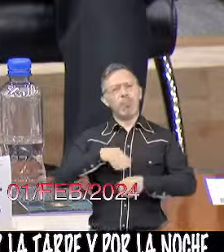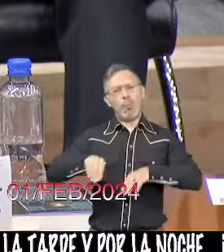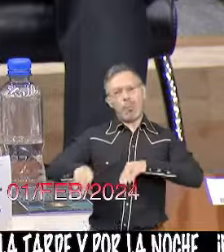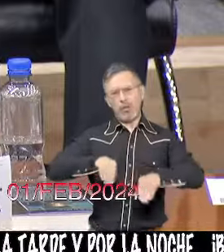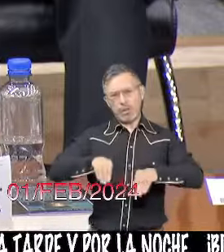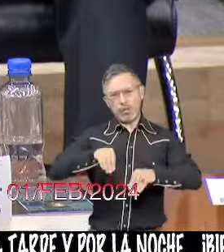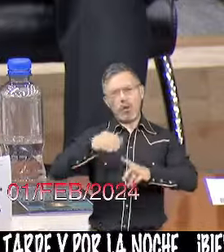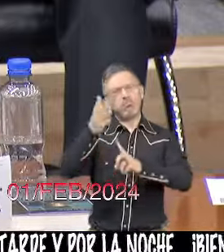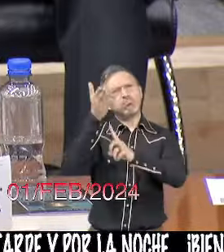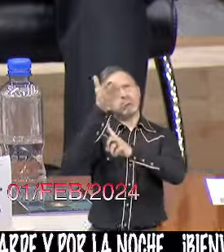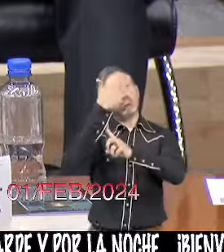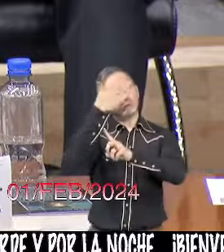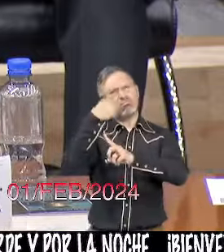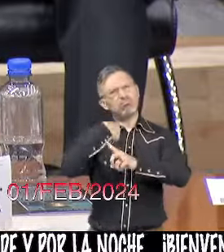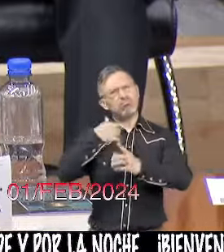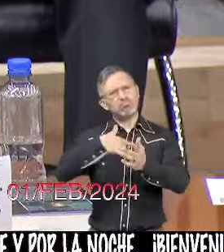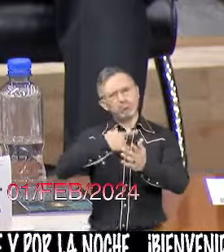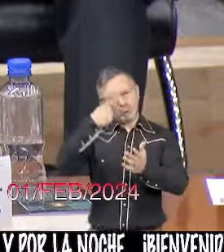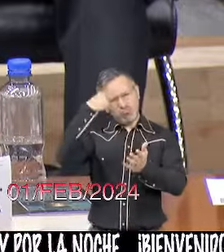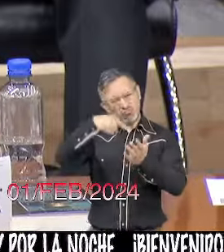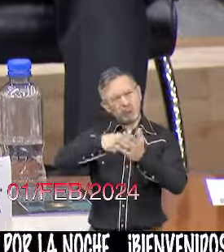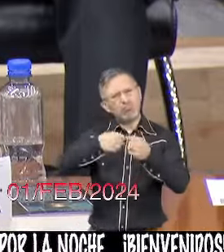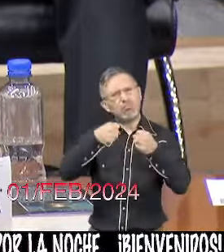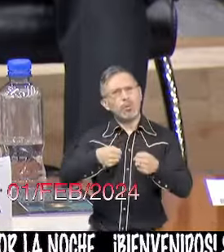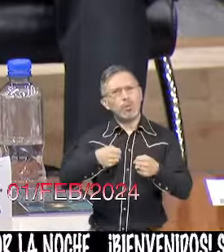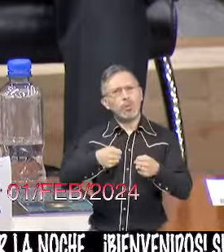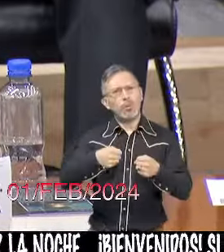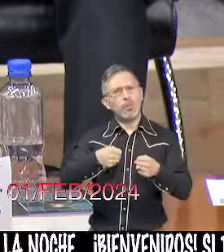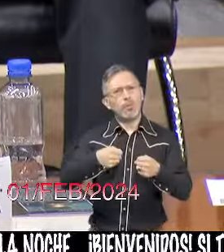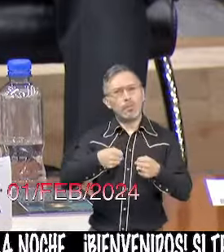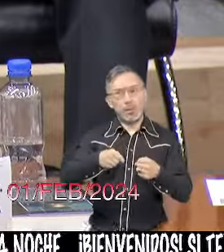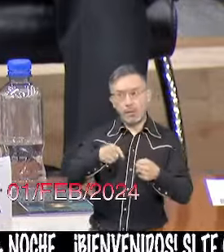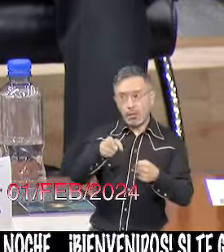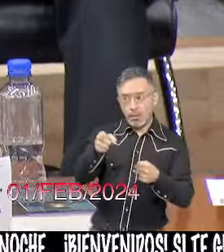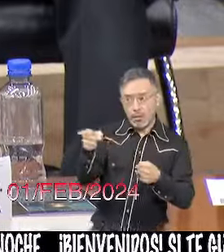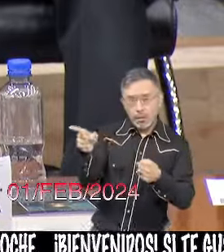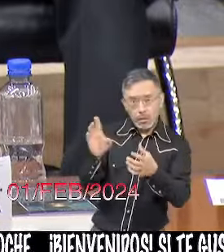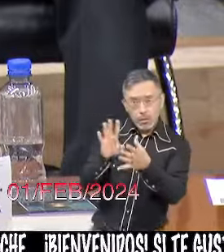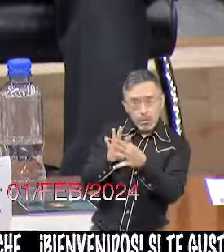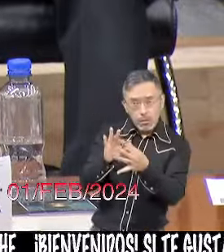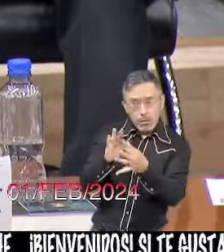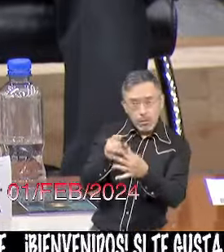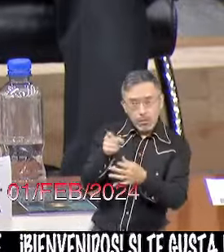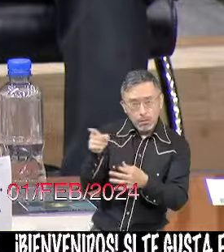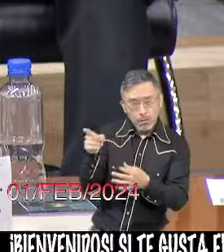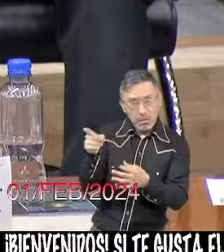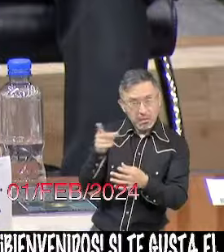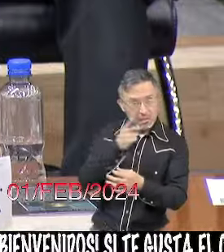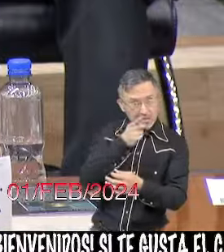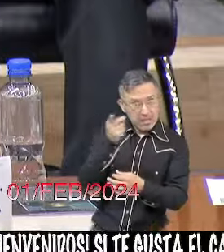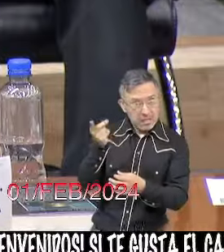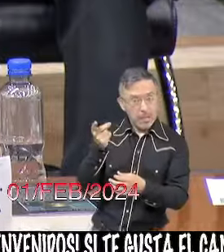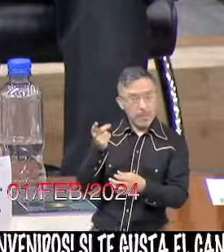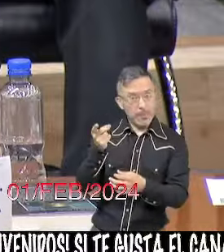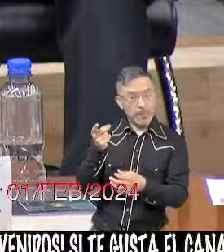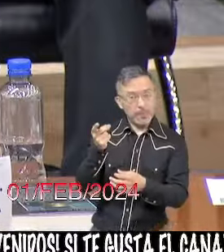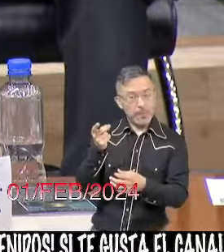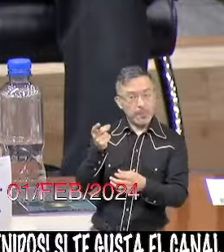movimiento. Así es que, reitero, es falso que los partidos de nuestra